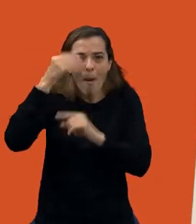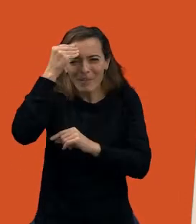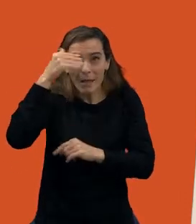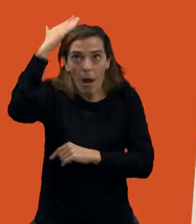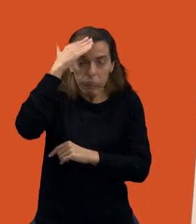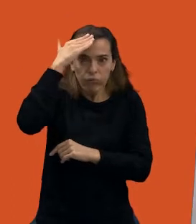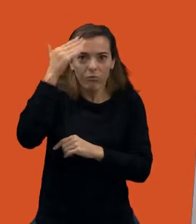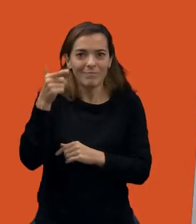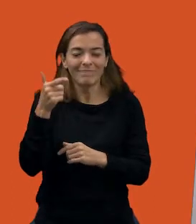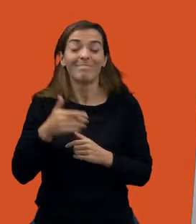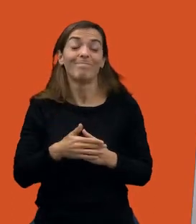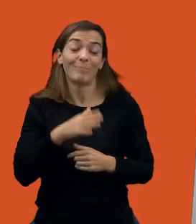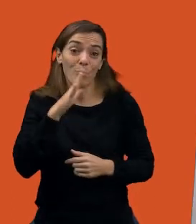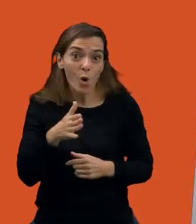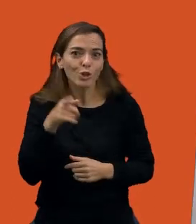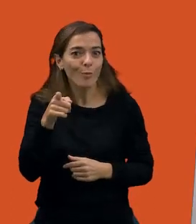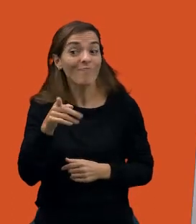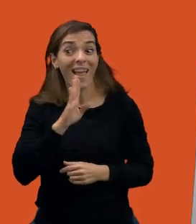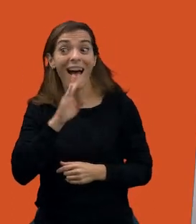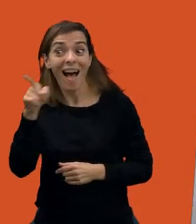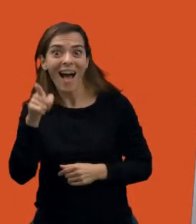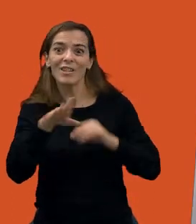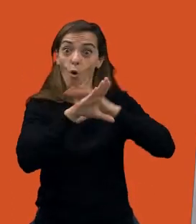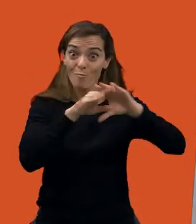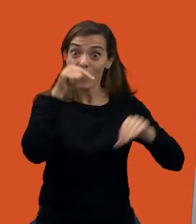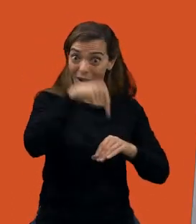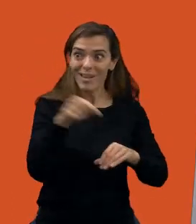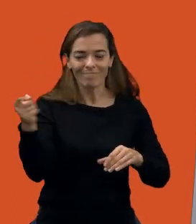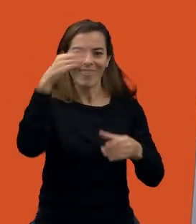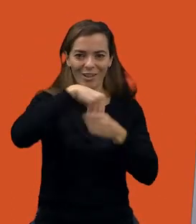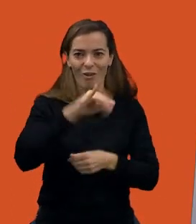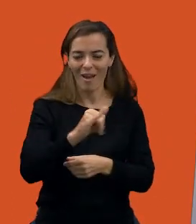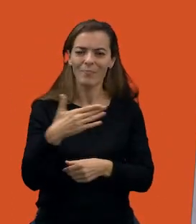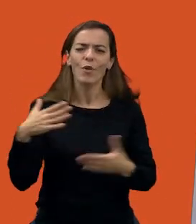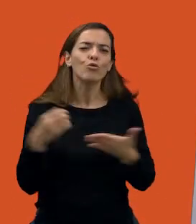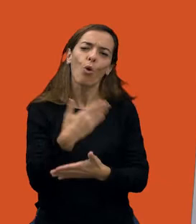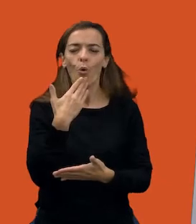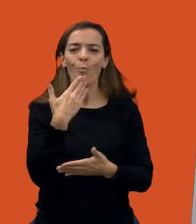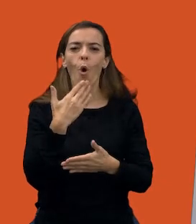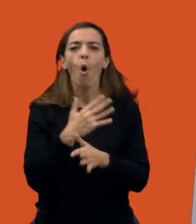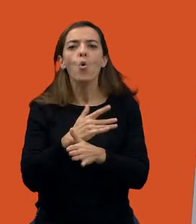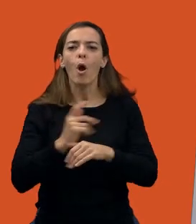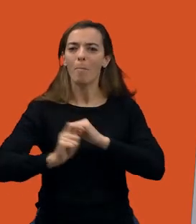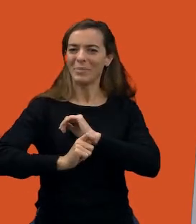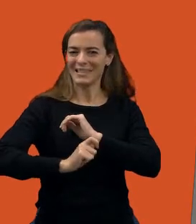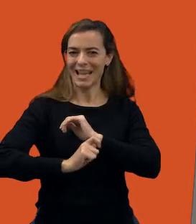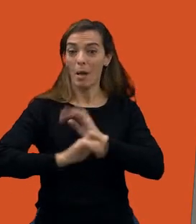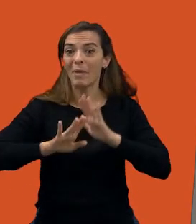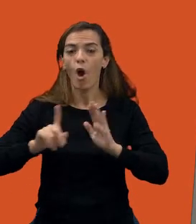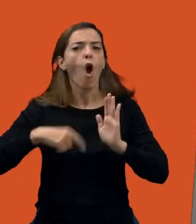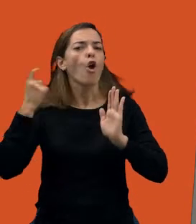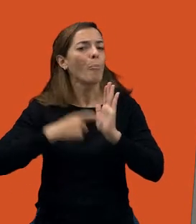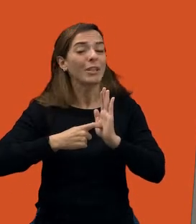encima. Por eso es uno de los elementos que hay en un vídeo. Es decir, al final todo es como una especie de juego de pistas,